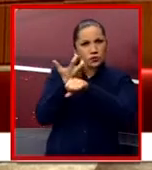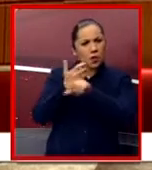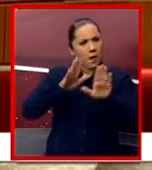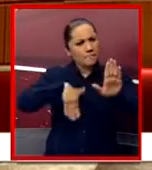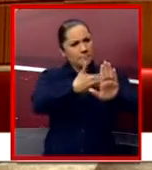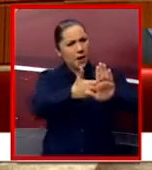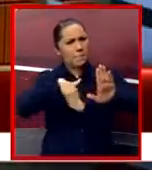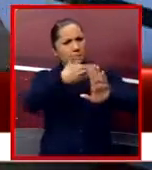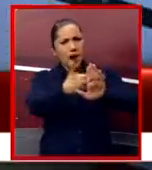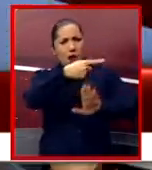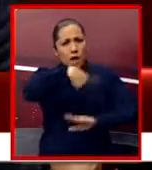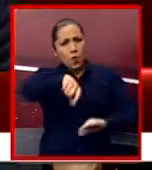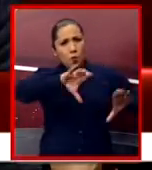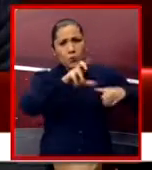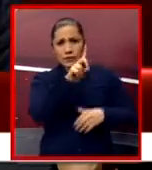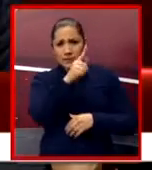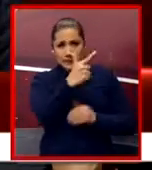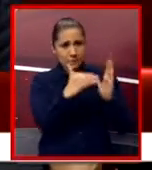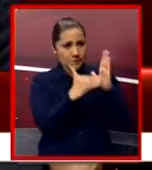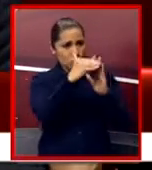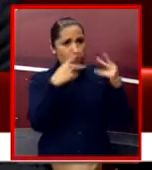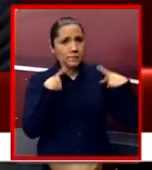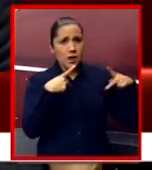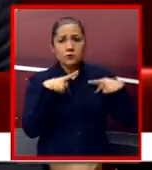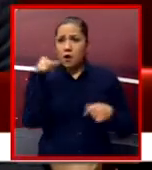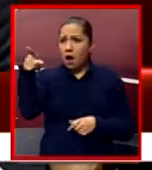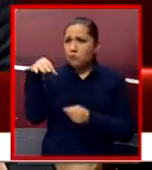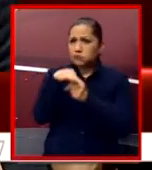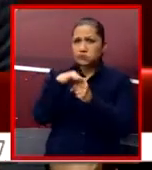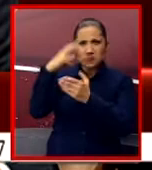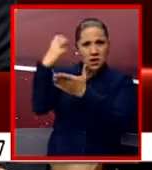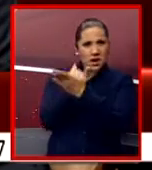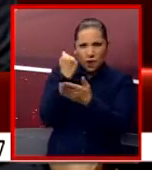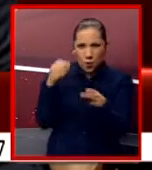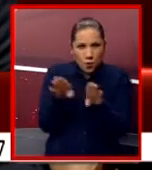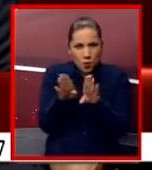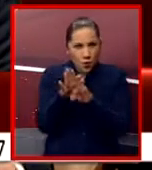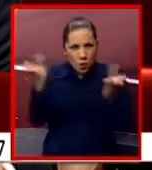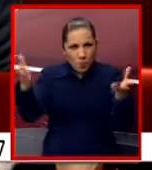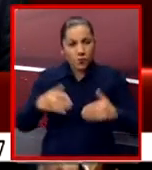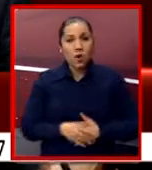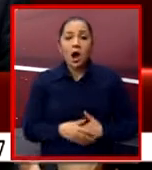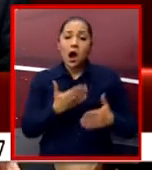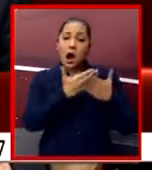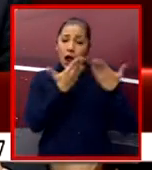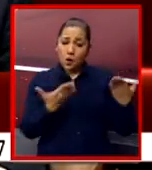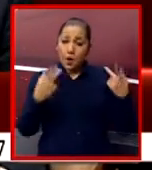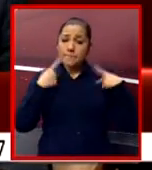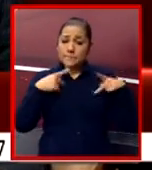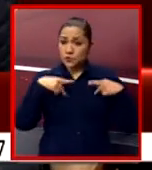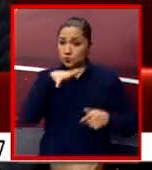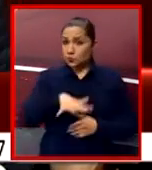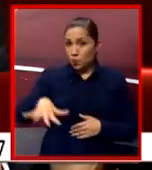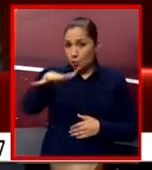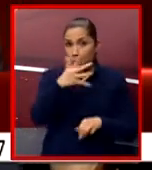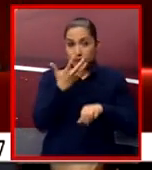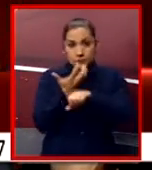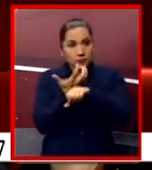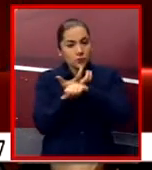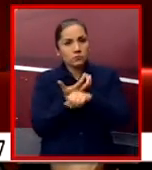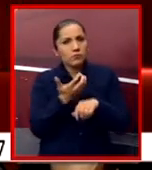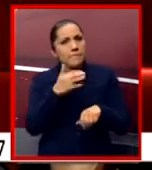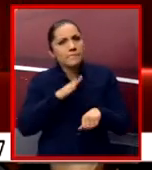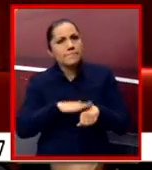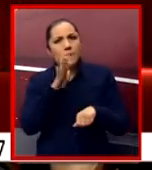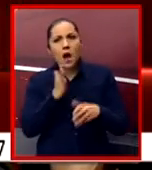millones de personas? Hoy tenemos una sociedad norteamericana mucho más abierta, o por lo menos una parte de la sociedad norteamericana mucho más